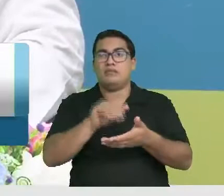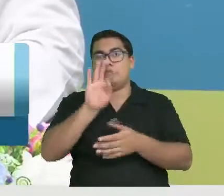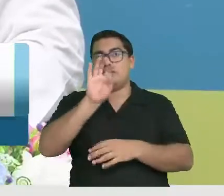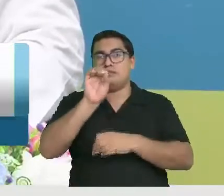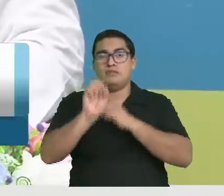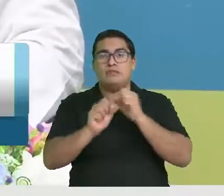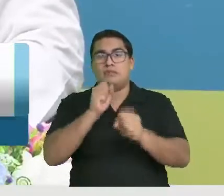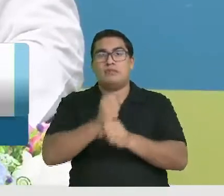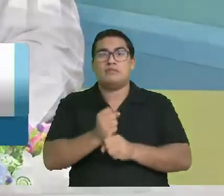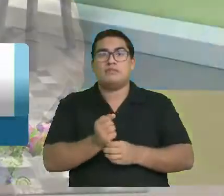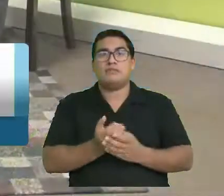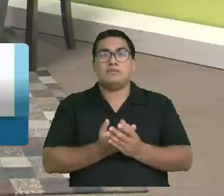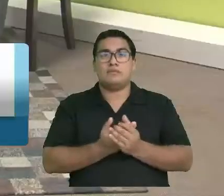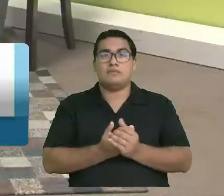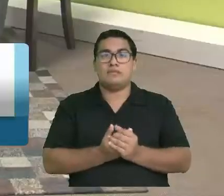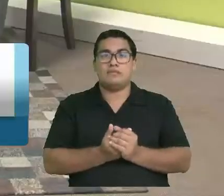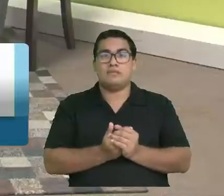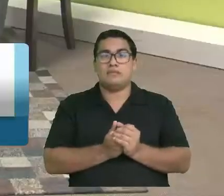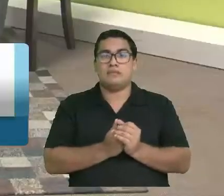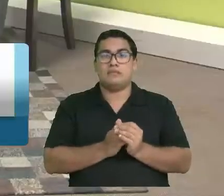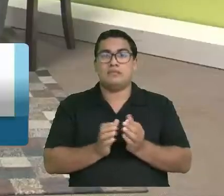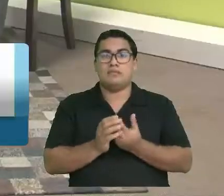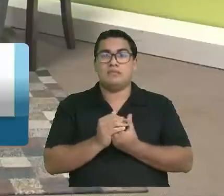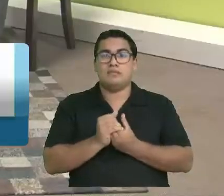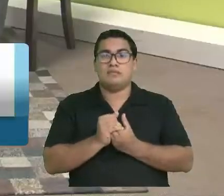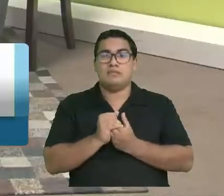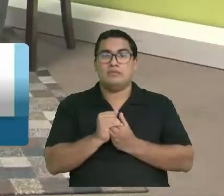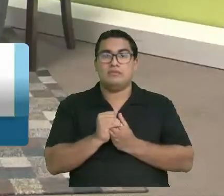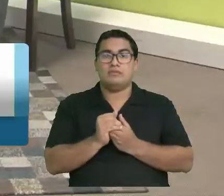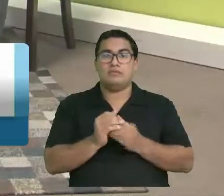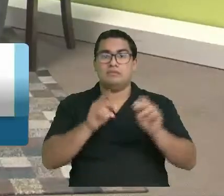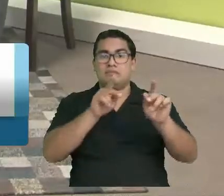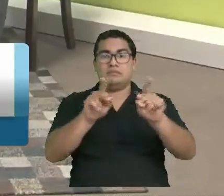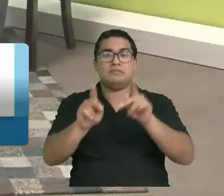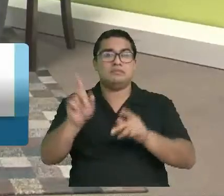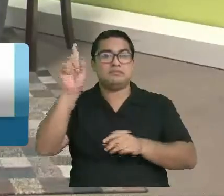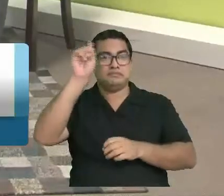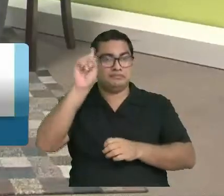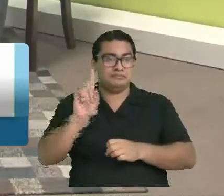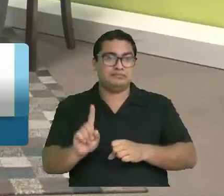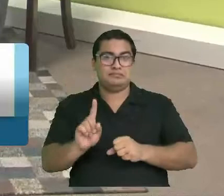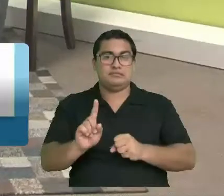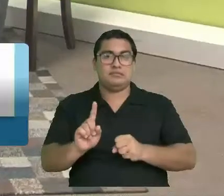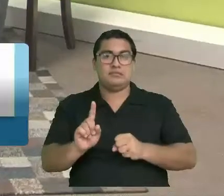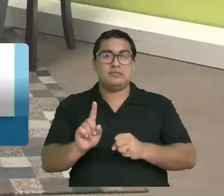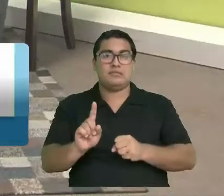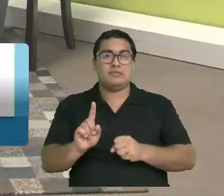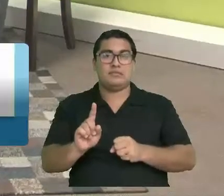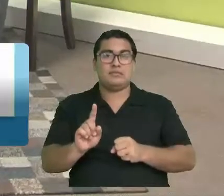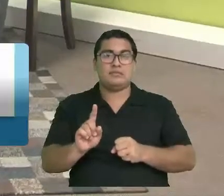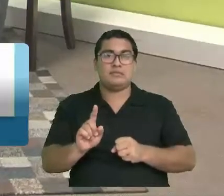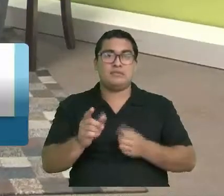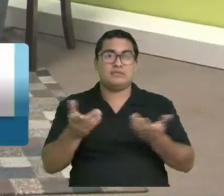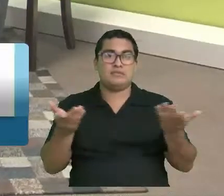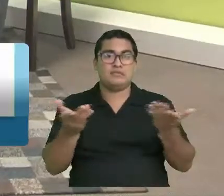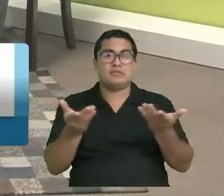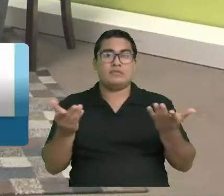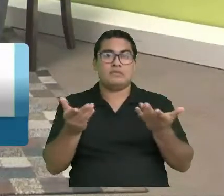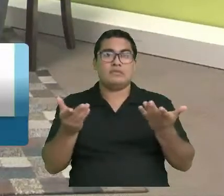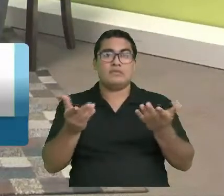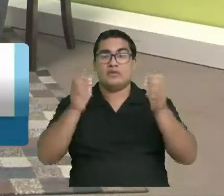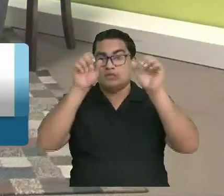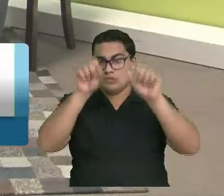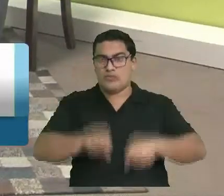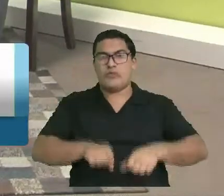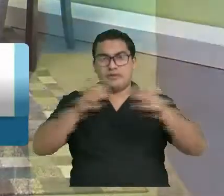años. Precisamente cuando hablamos de que algo inconsciente, la persona no lo sabe, ¿verdad?, que rechina los dientes, entonces quiere decir que esto suele aparecer